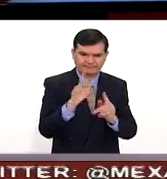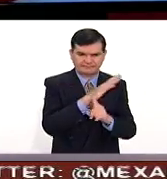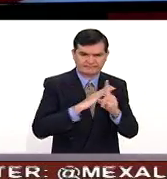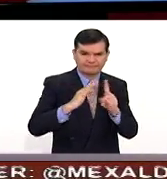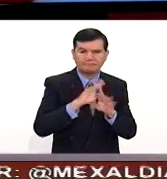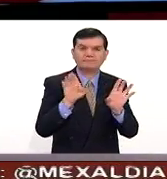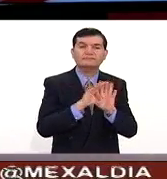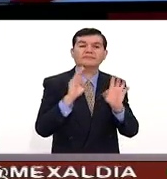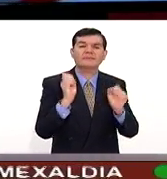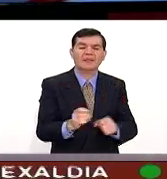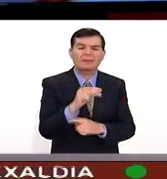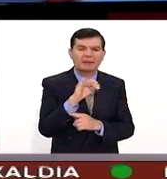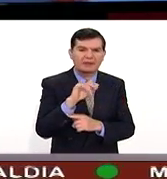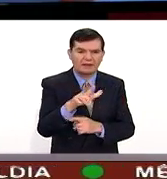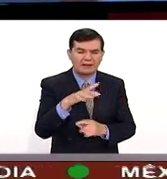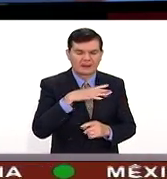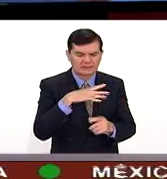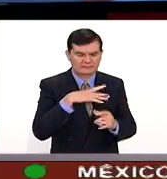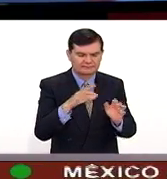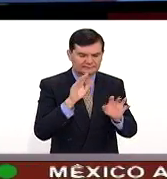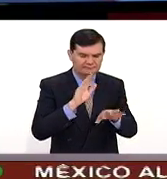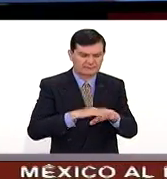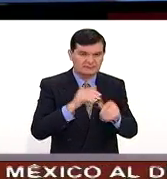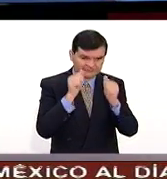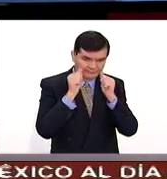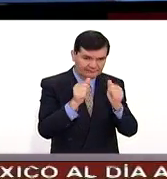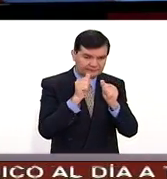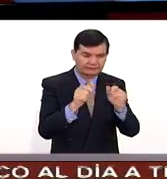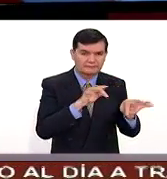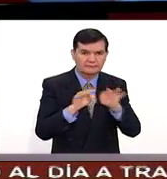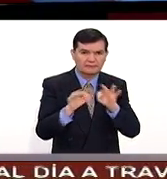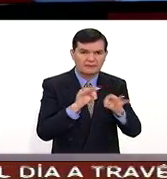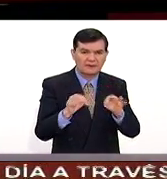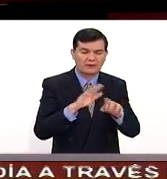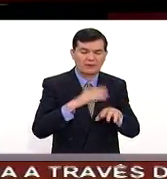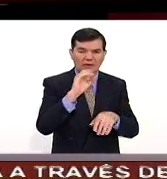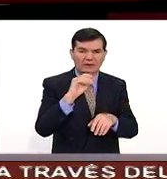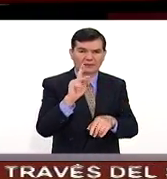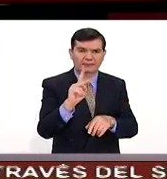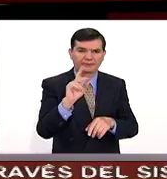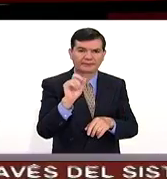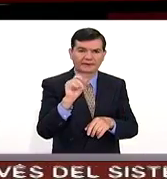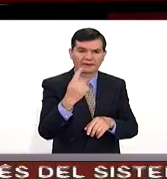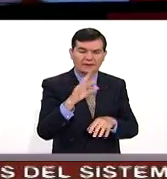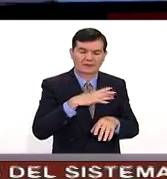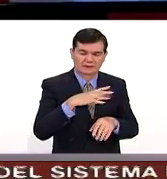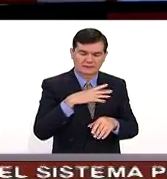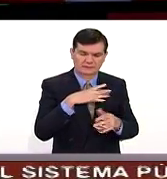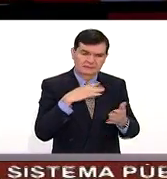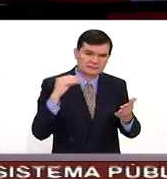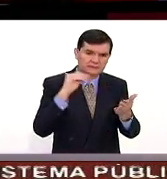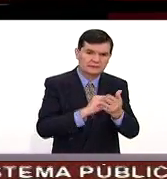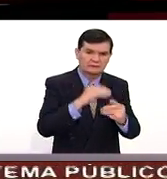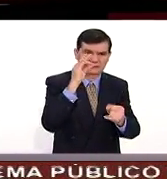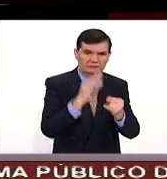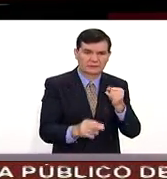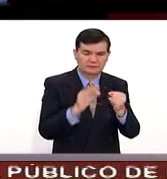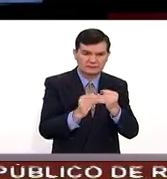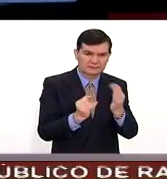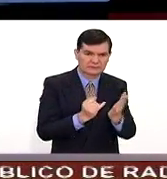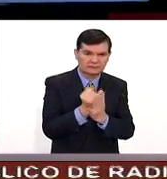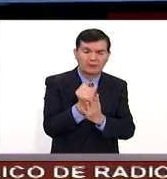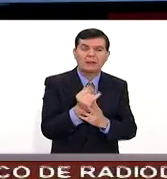¿Cómo estás, Miguel? ¿Estás siguiendo de cerca estos trabajos de la COP21 que ya están entrando en su etapa